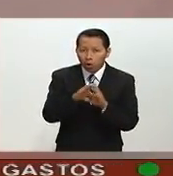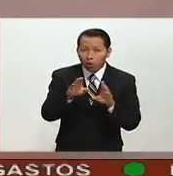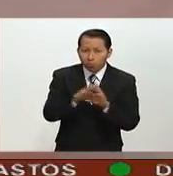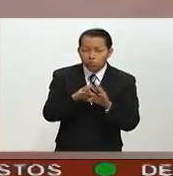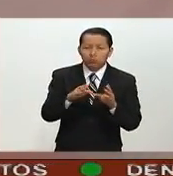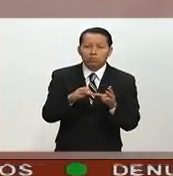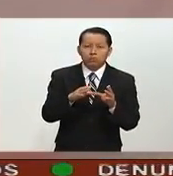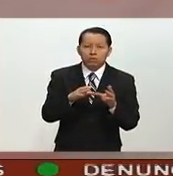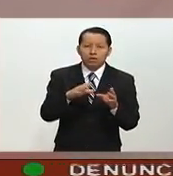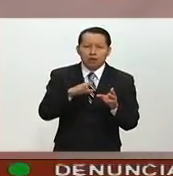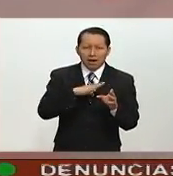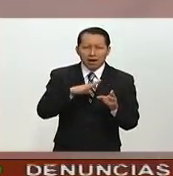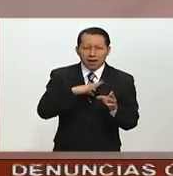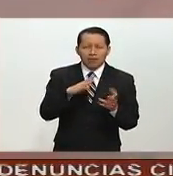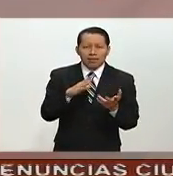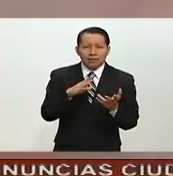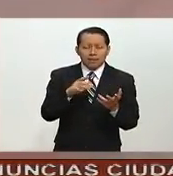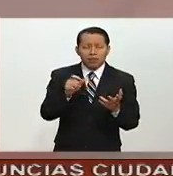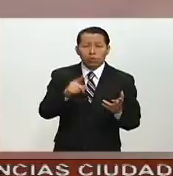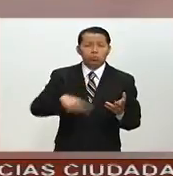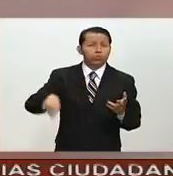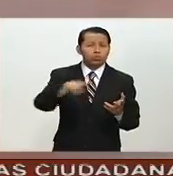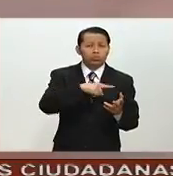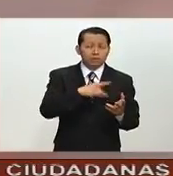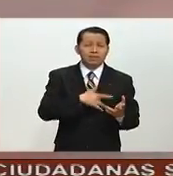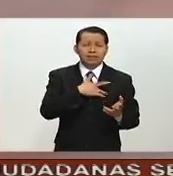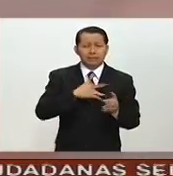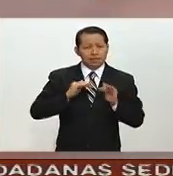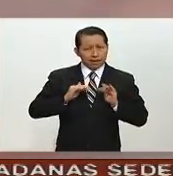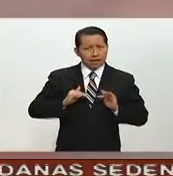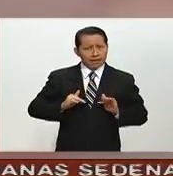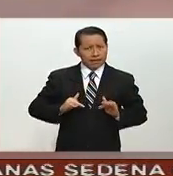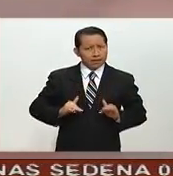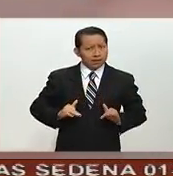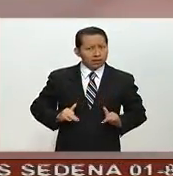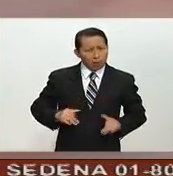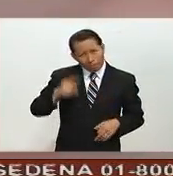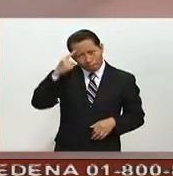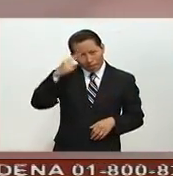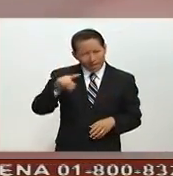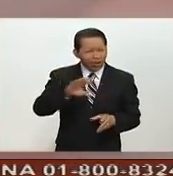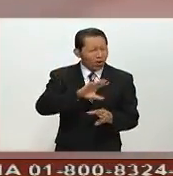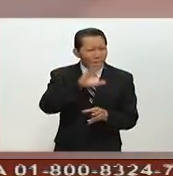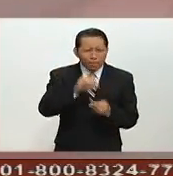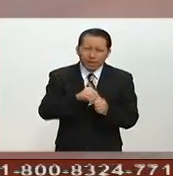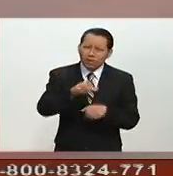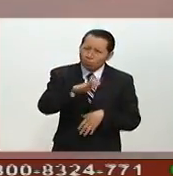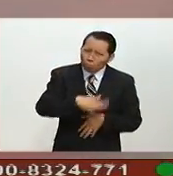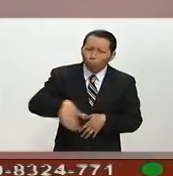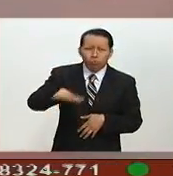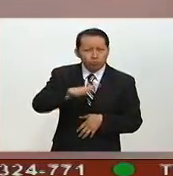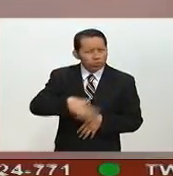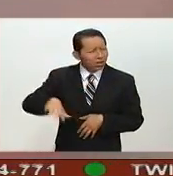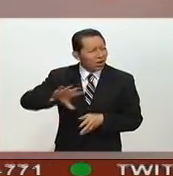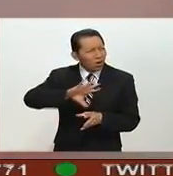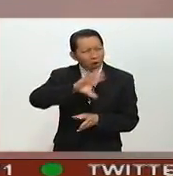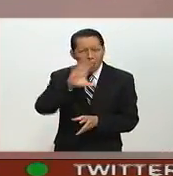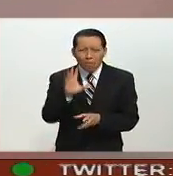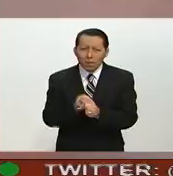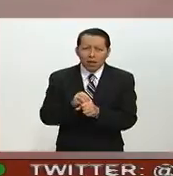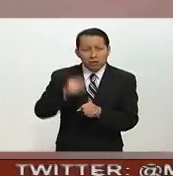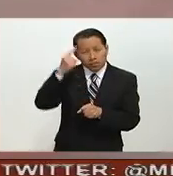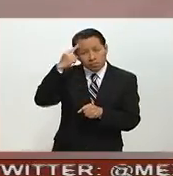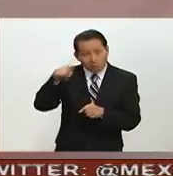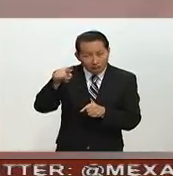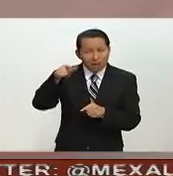apuntalar, para que ellos se sientan tranquilos de que se agotaron todas las búsquedas posibles para dar con el